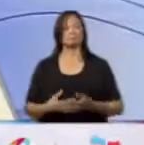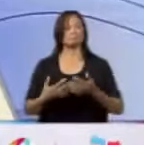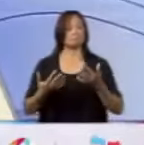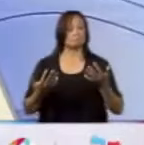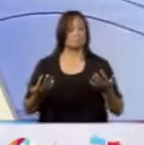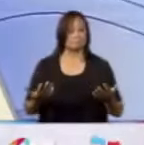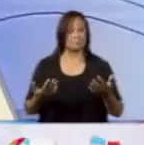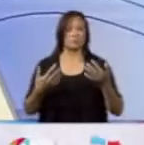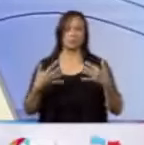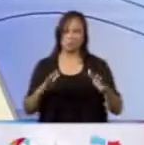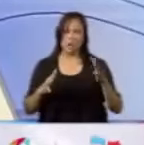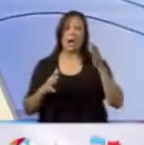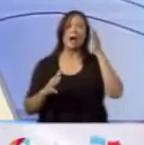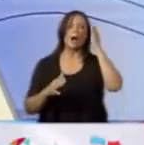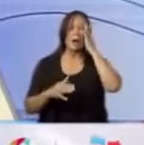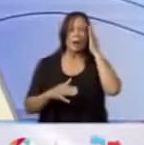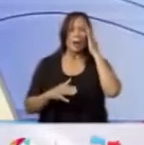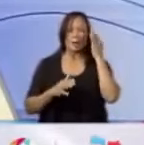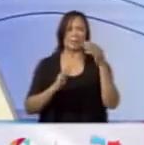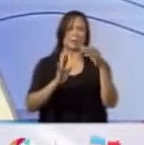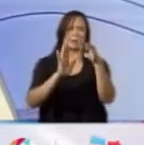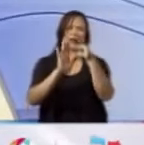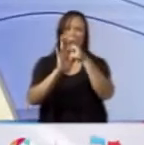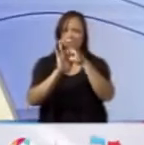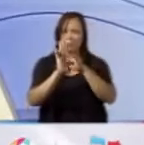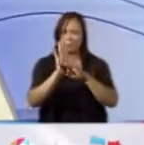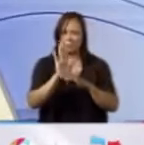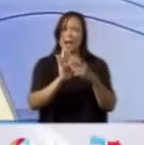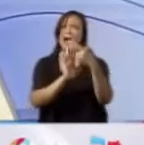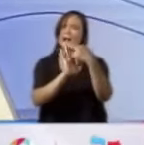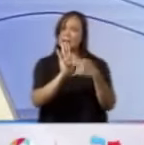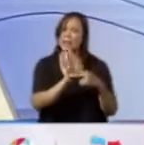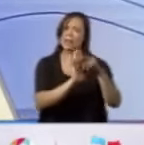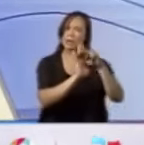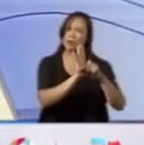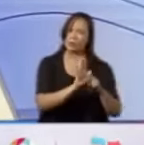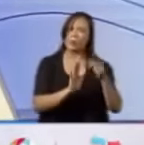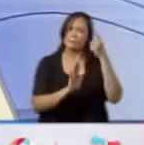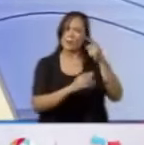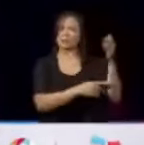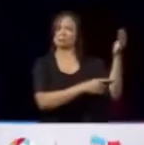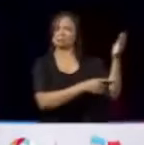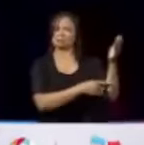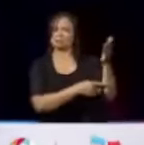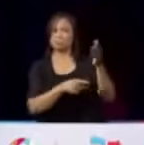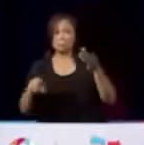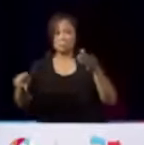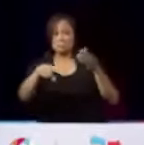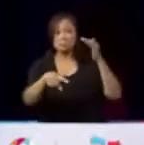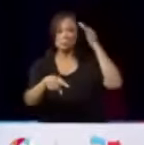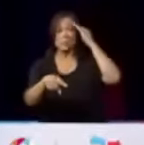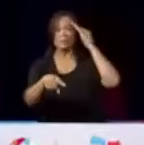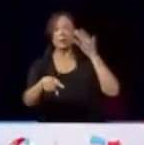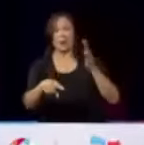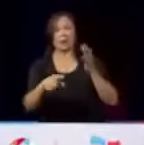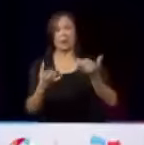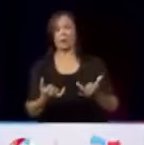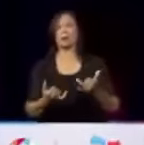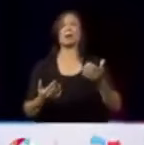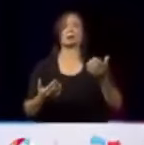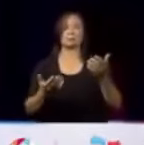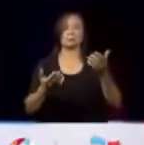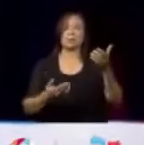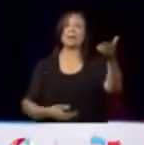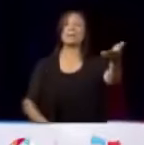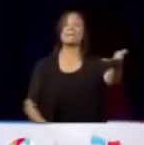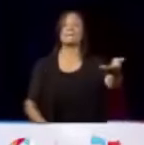Pues después de conocer estas reglas y normas para el debate de esta noche, queda pues invitar